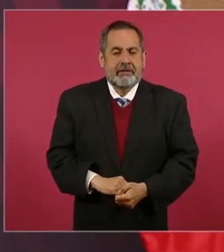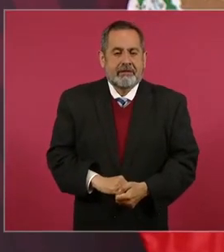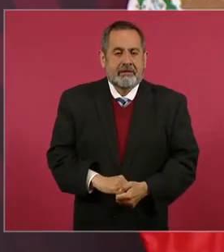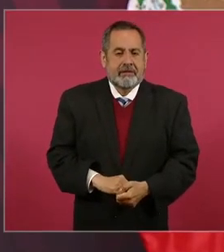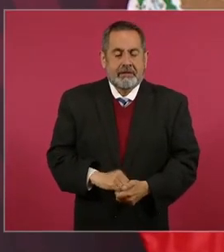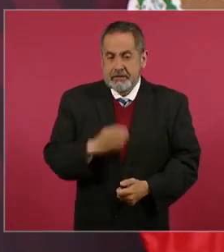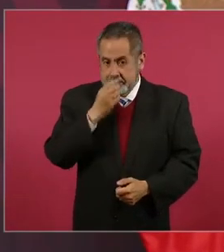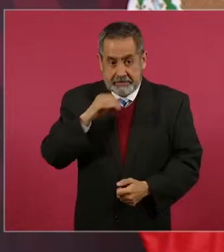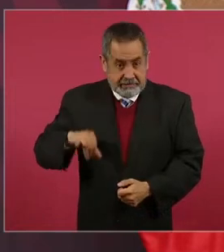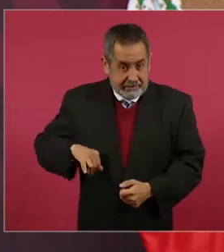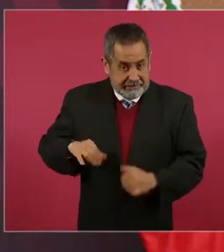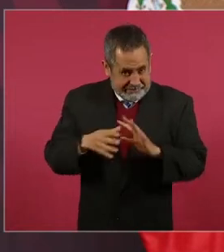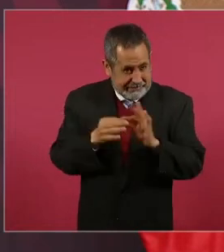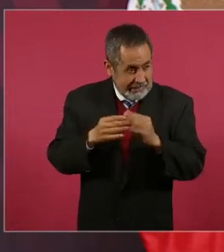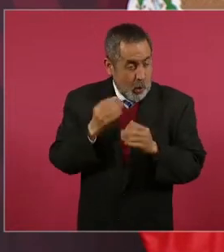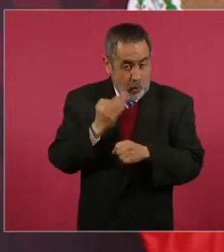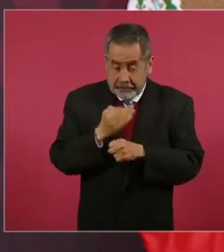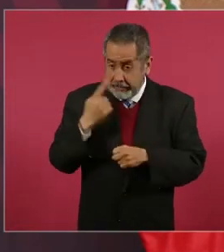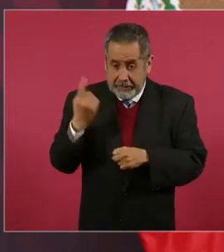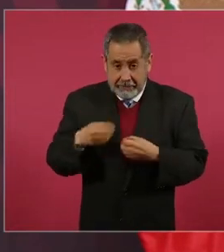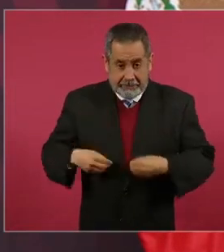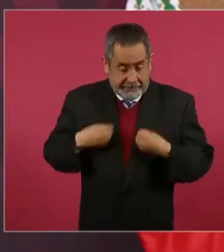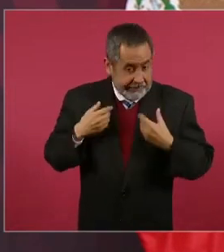Es interesante, ¿verdad?, lo que estamos viviendo.